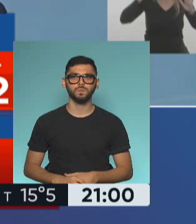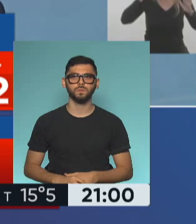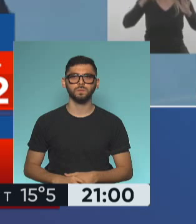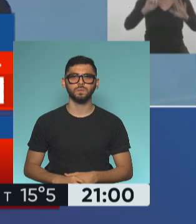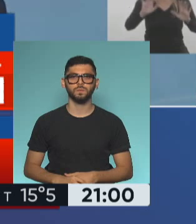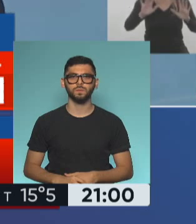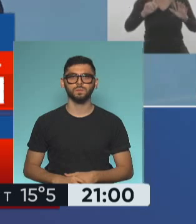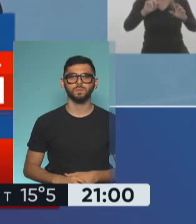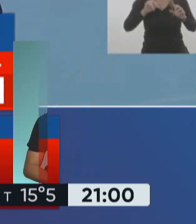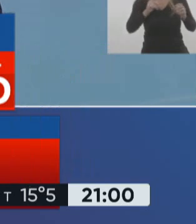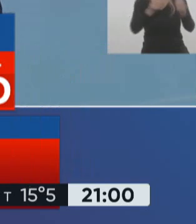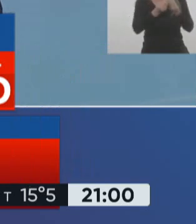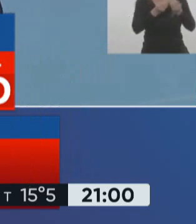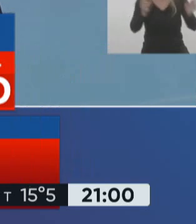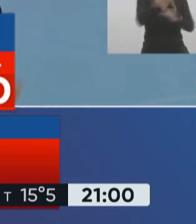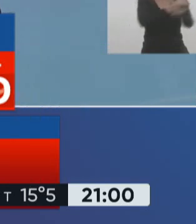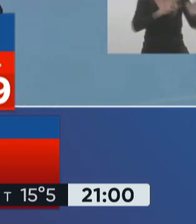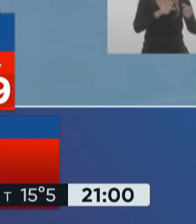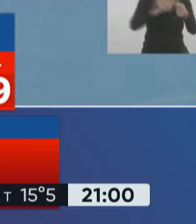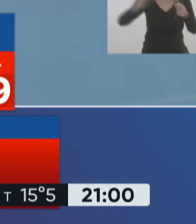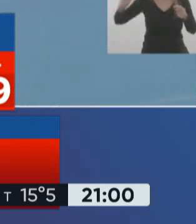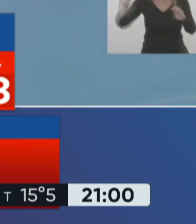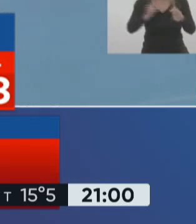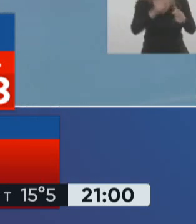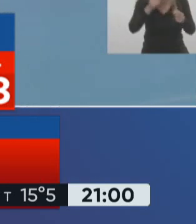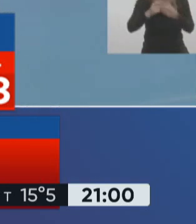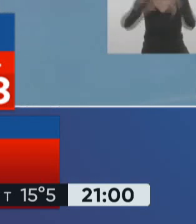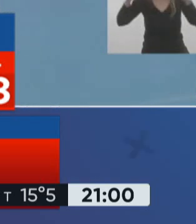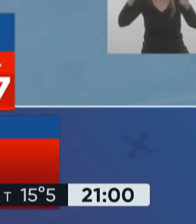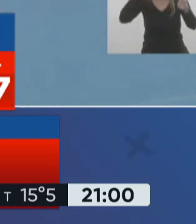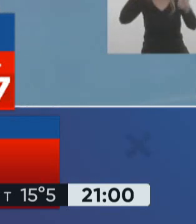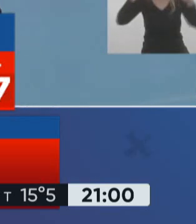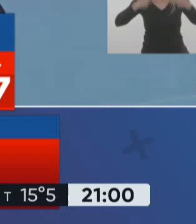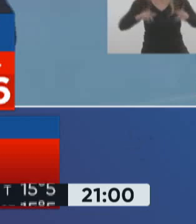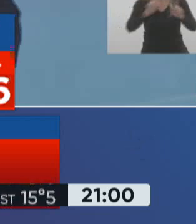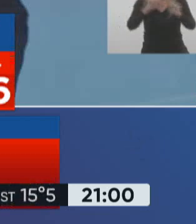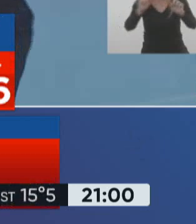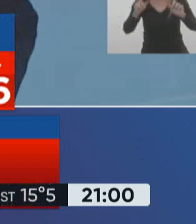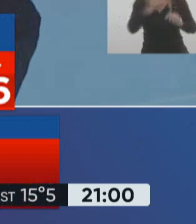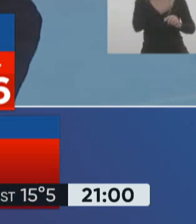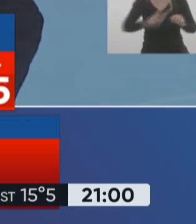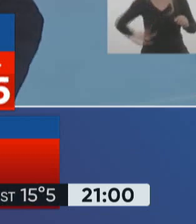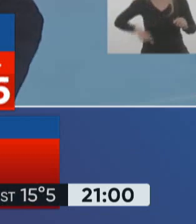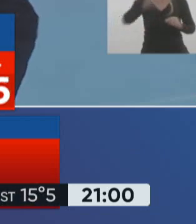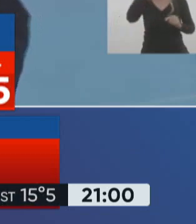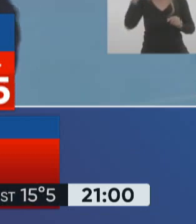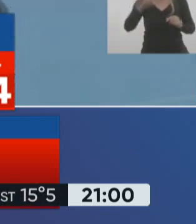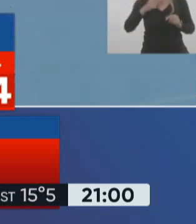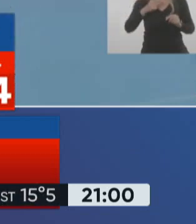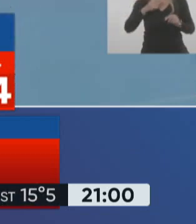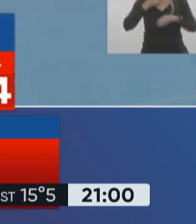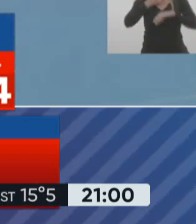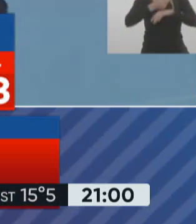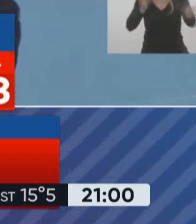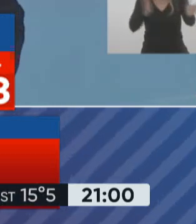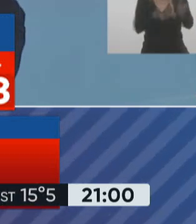medidas. Claramente ese es un mensaje a un sector de la sociedad y ni hablar de un sector político, Nicolás, porque por otra parte